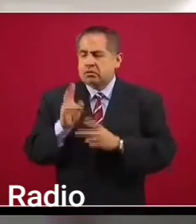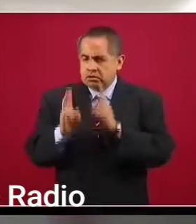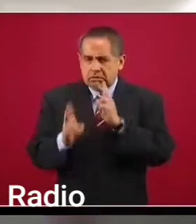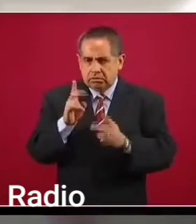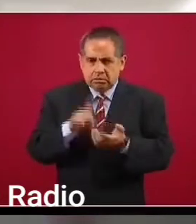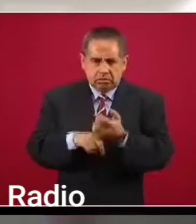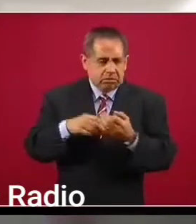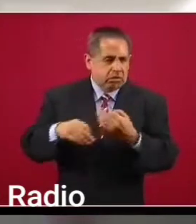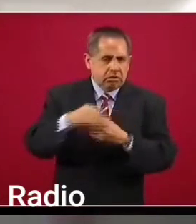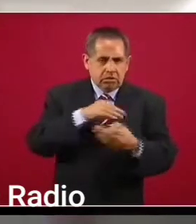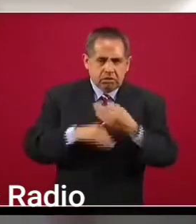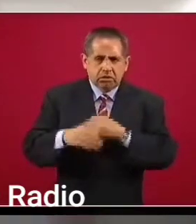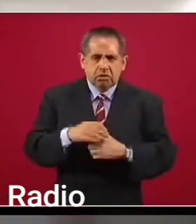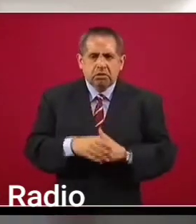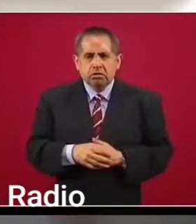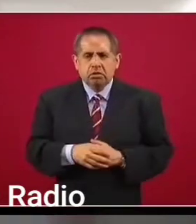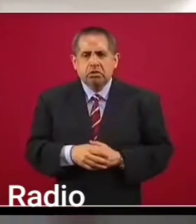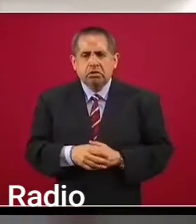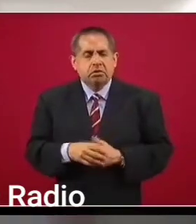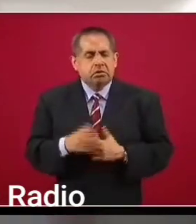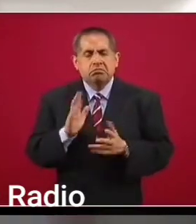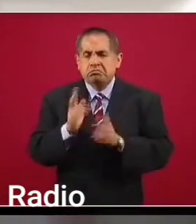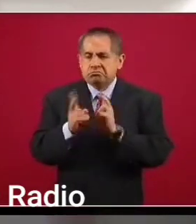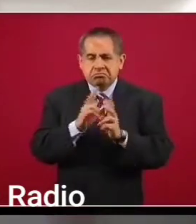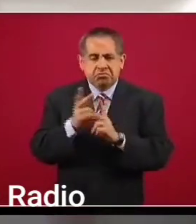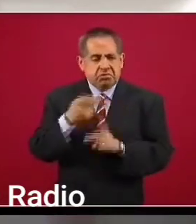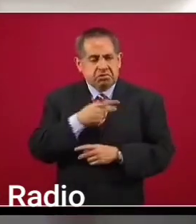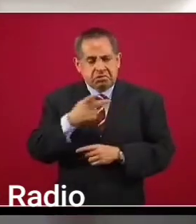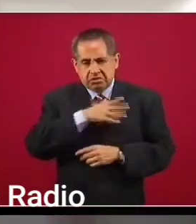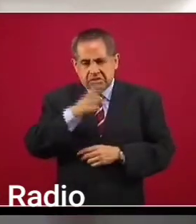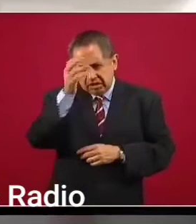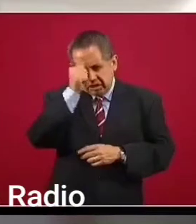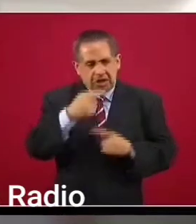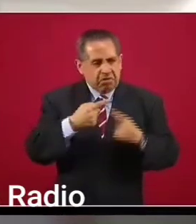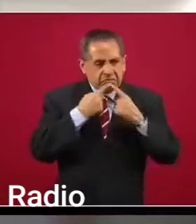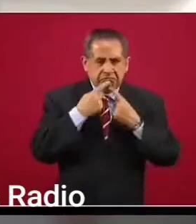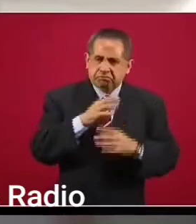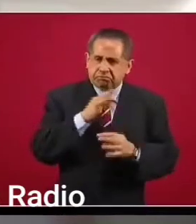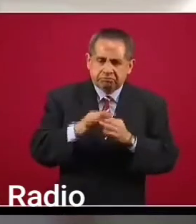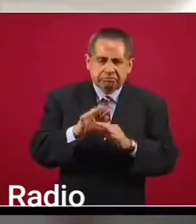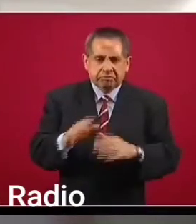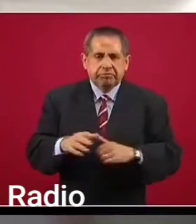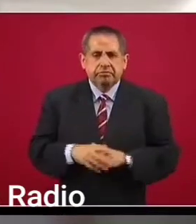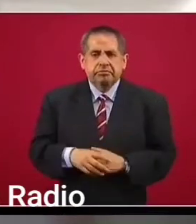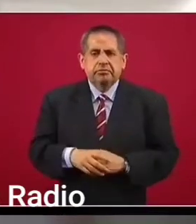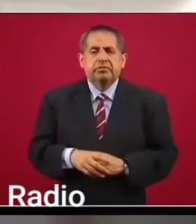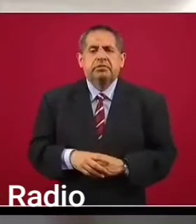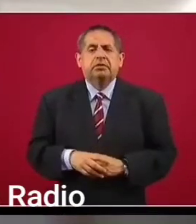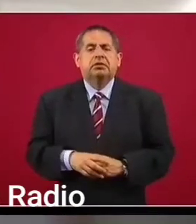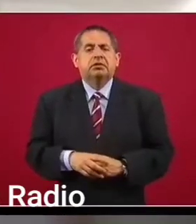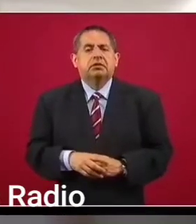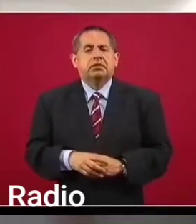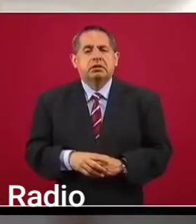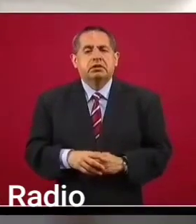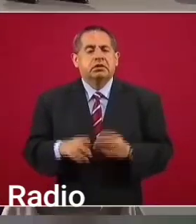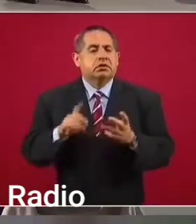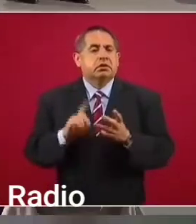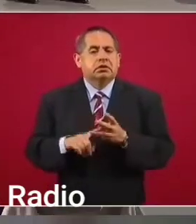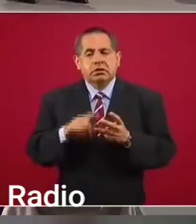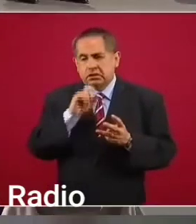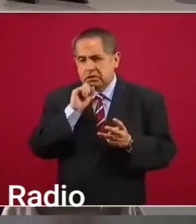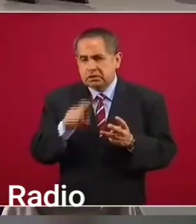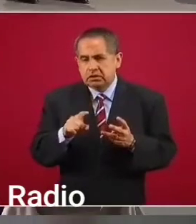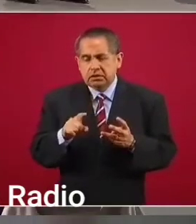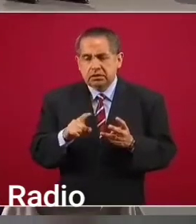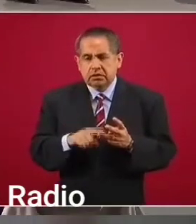platicaron y pues bueno, ya se hicieron las mesas de diálogo, también agradecer eso. Y bueno, ahora sí